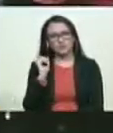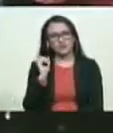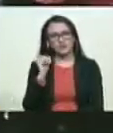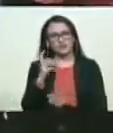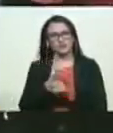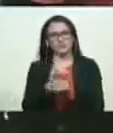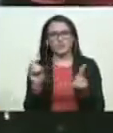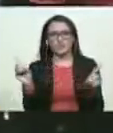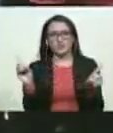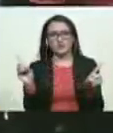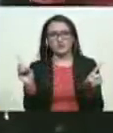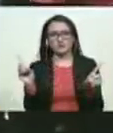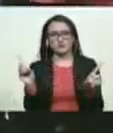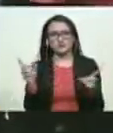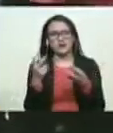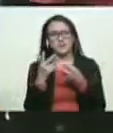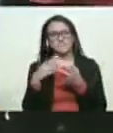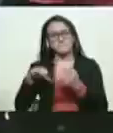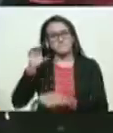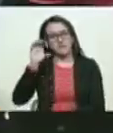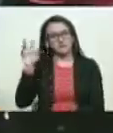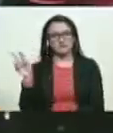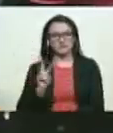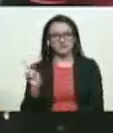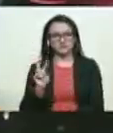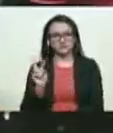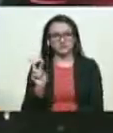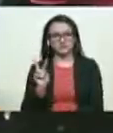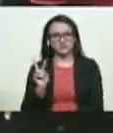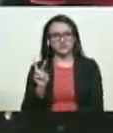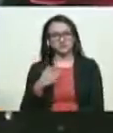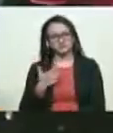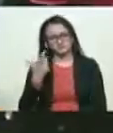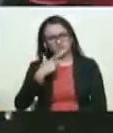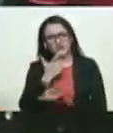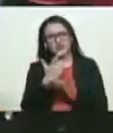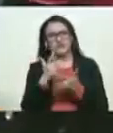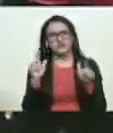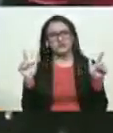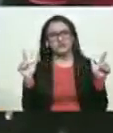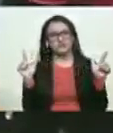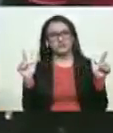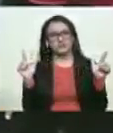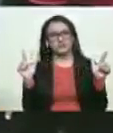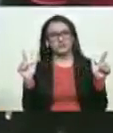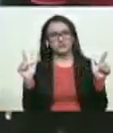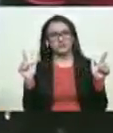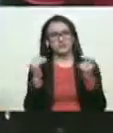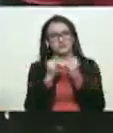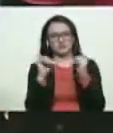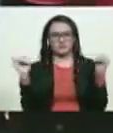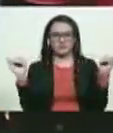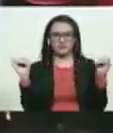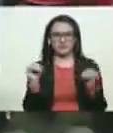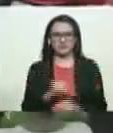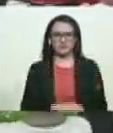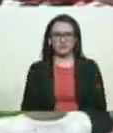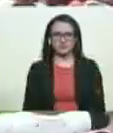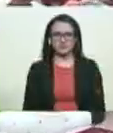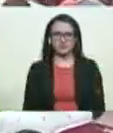democracia y de la patria venezolana somos libres soberanos e independientes